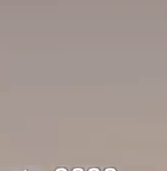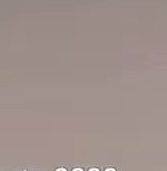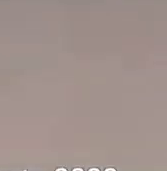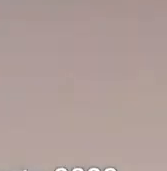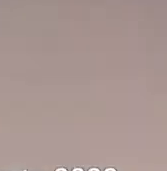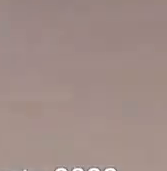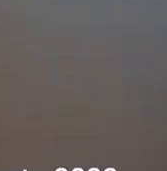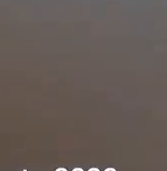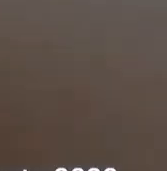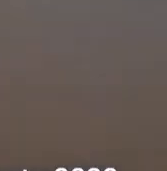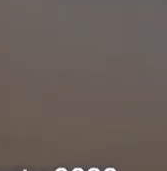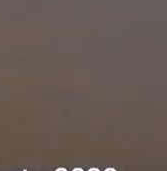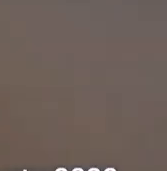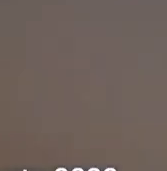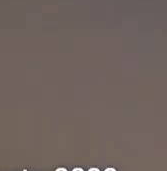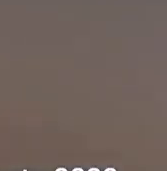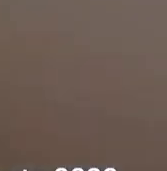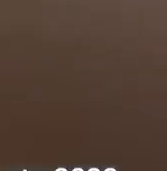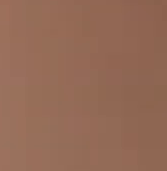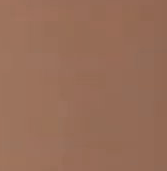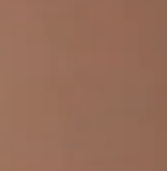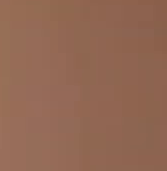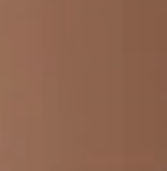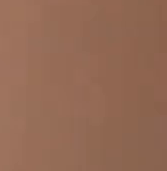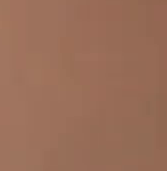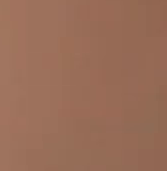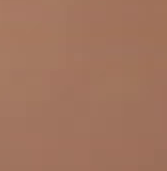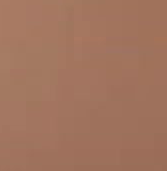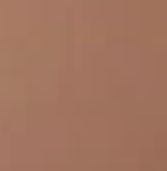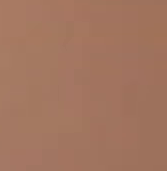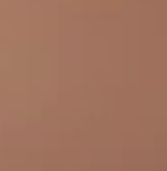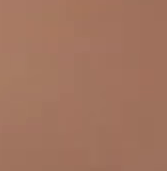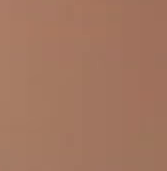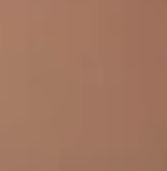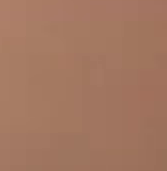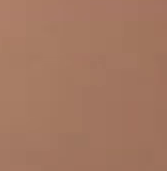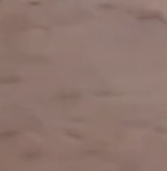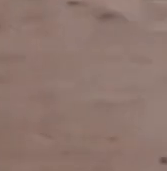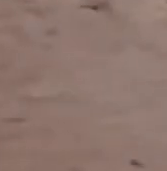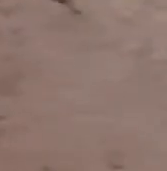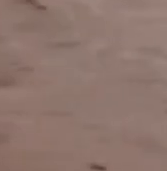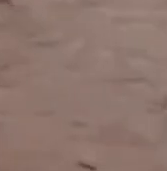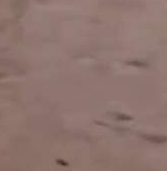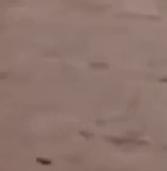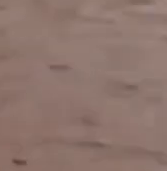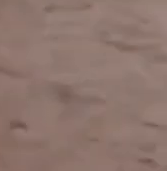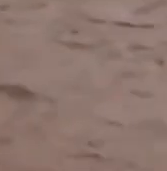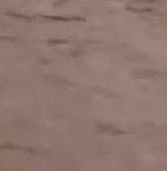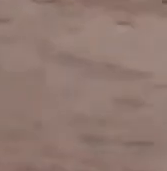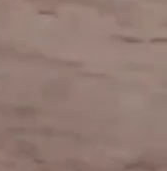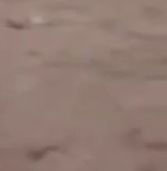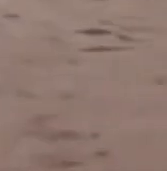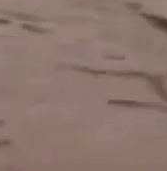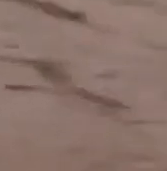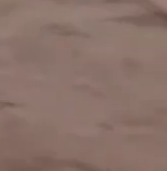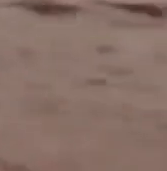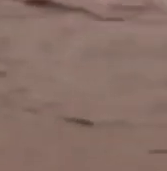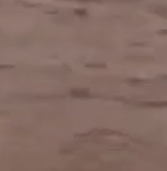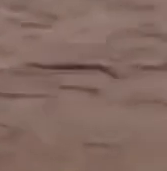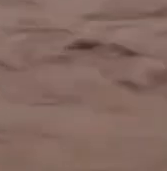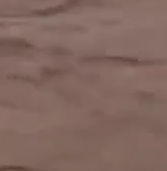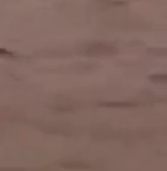estas son imágenes de Sonora donde este mes de agosto pasaron de una serie extrema a grandes inundaciones pero que